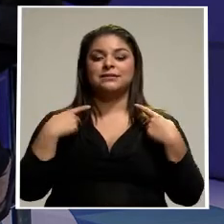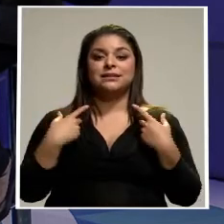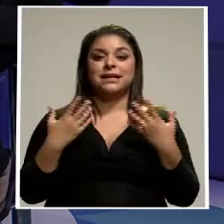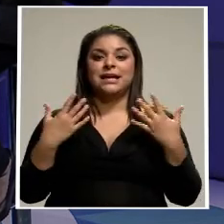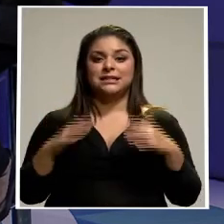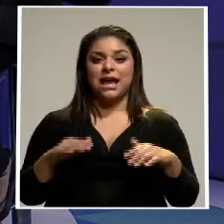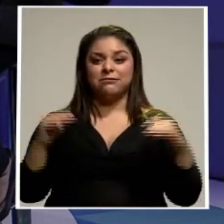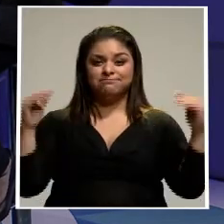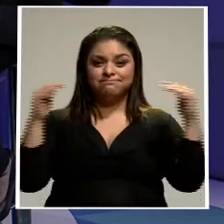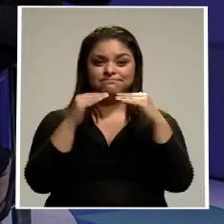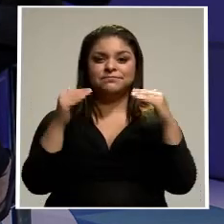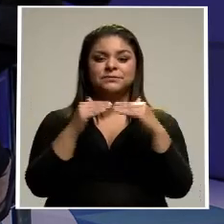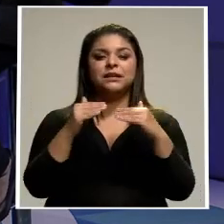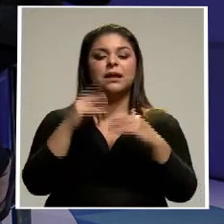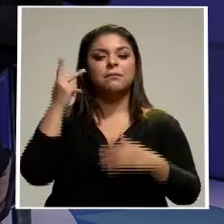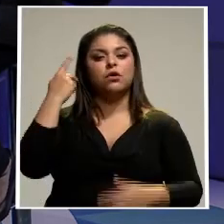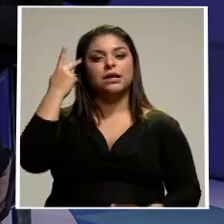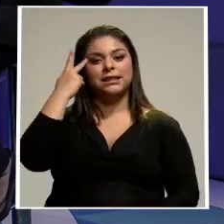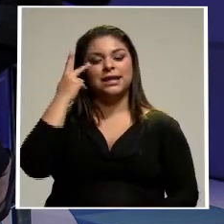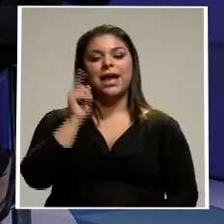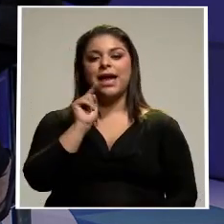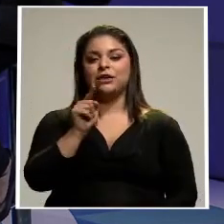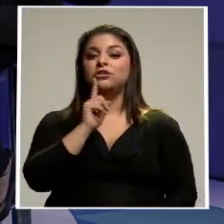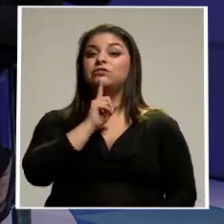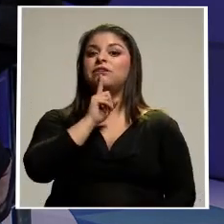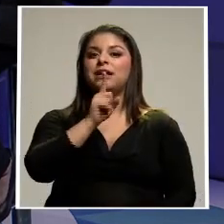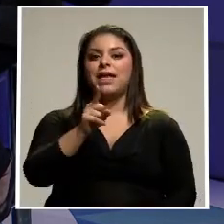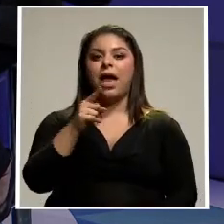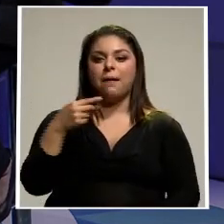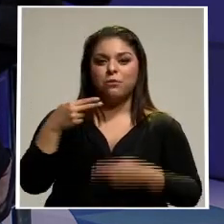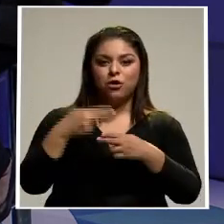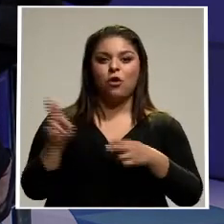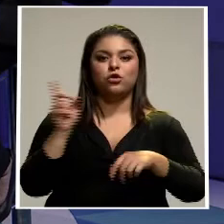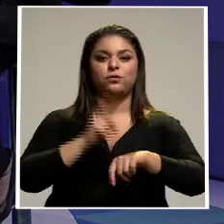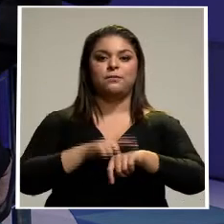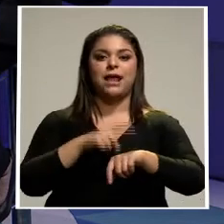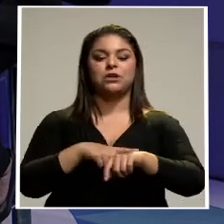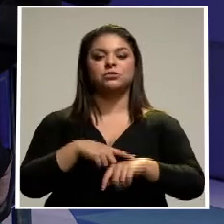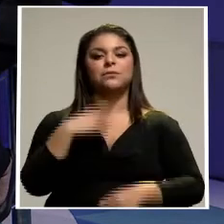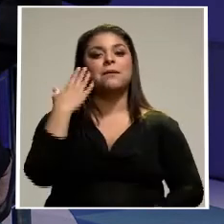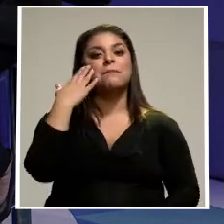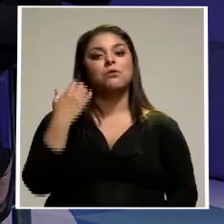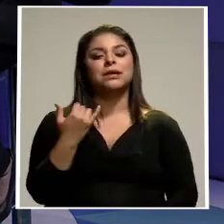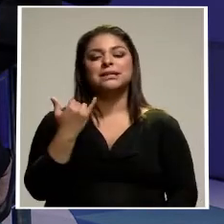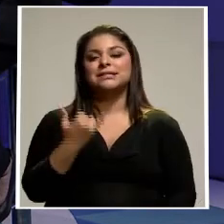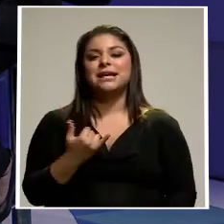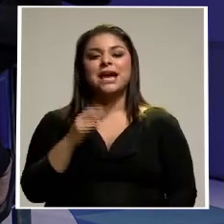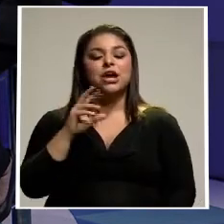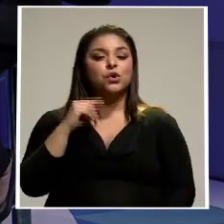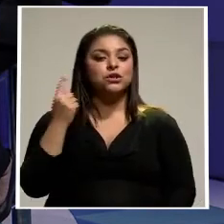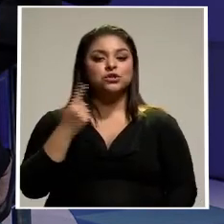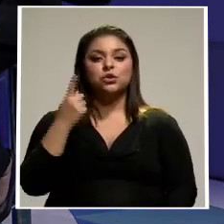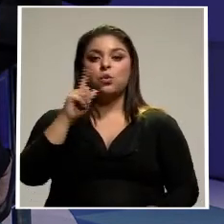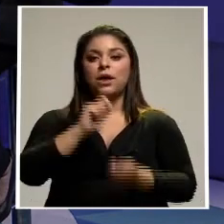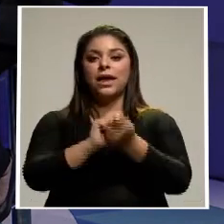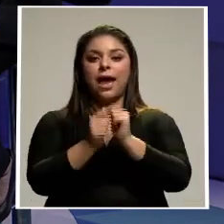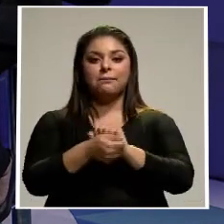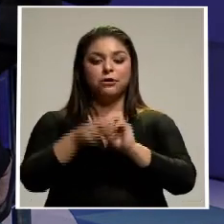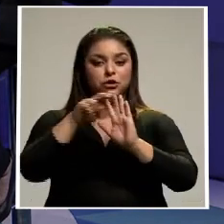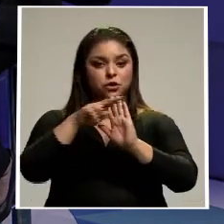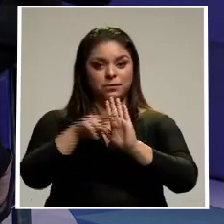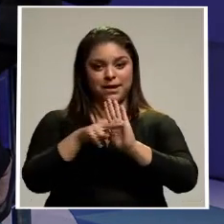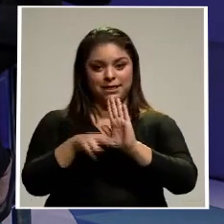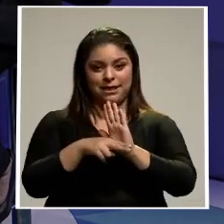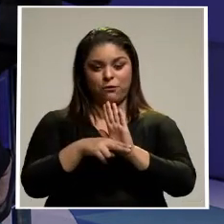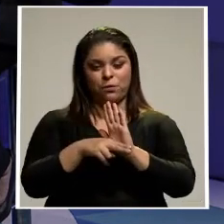en la política va a ser una realidad a muy corto plazo, porque ya no solo es un cambio normativo y a fuerza